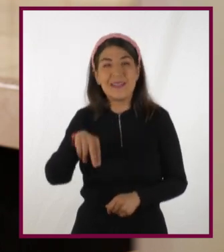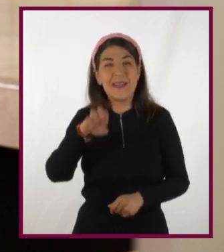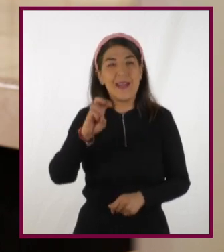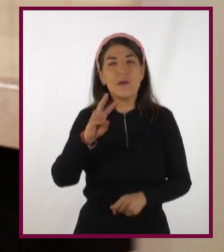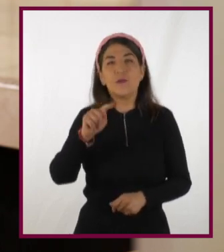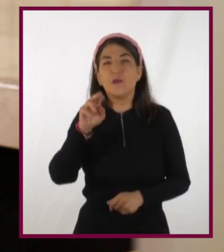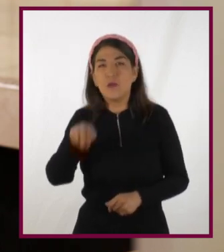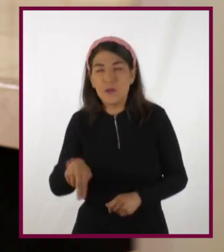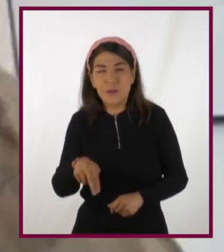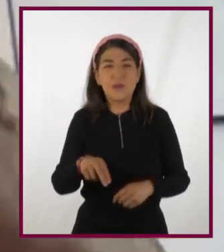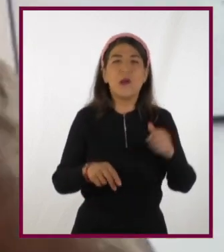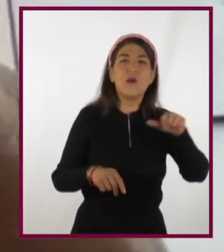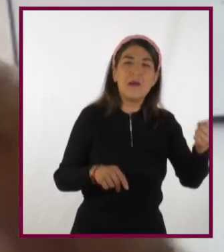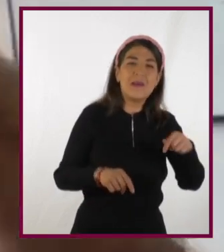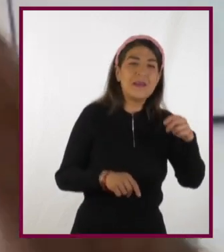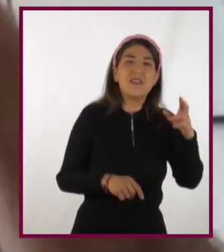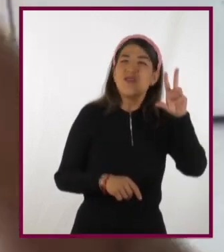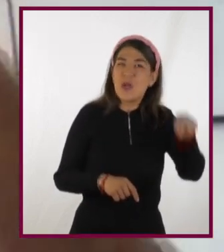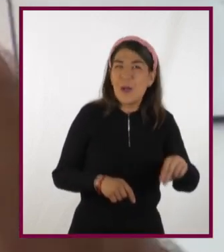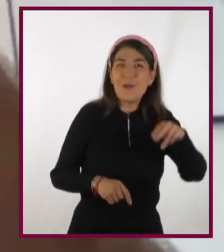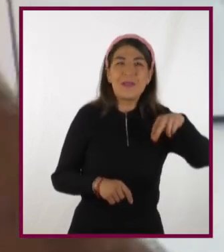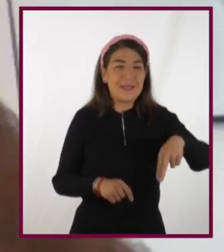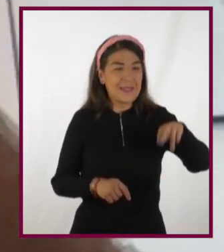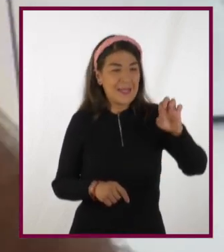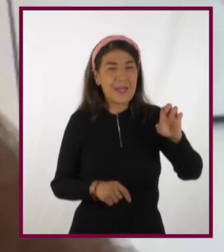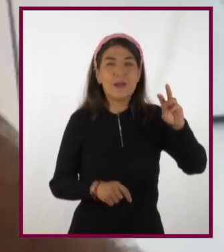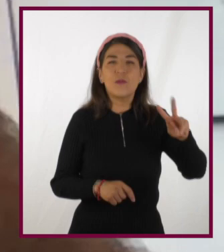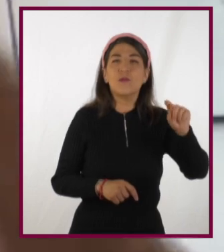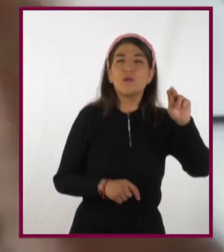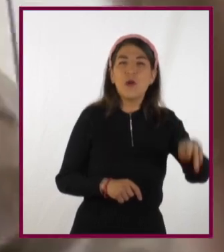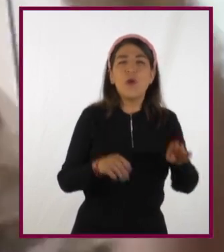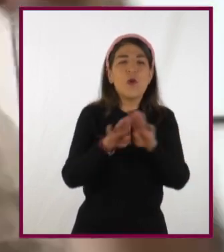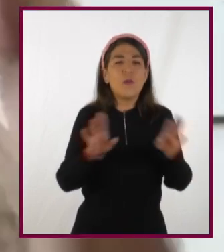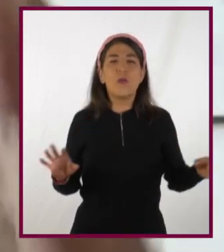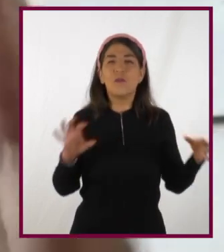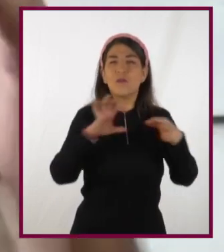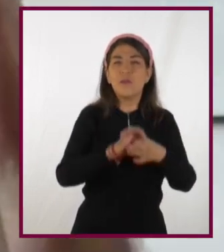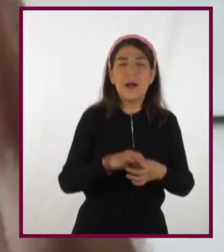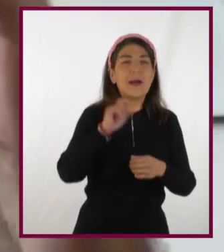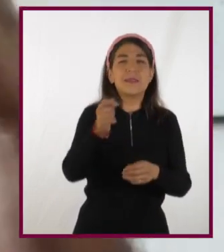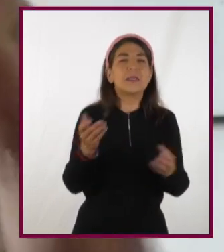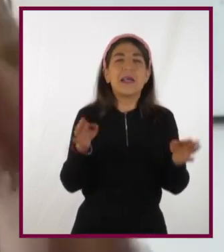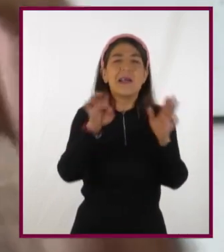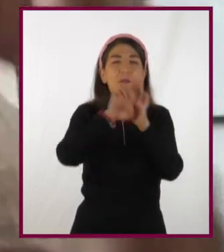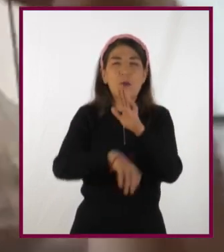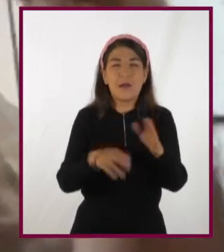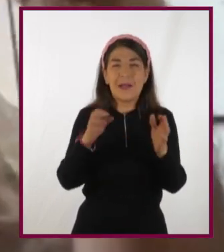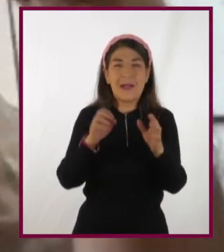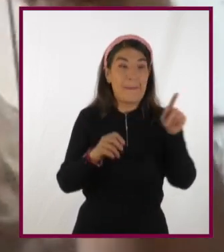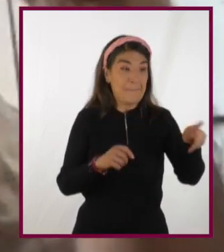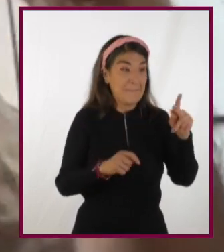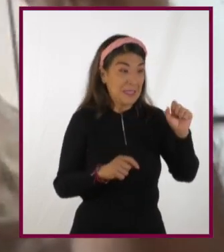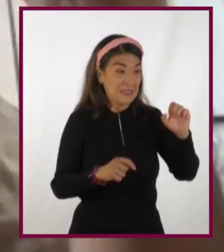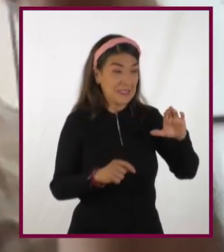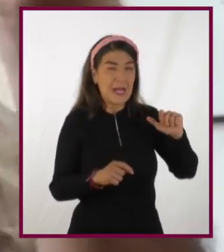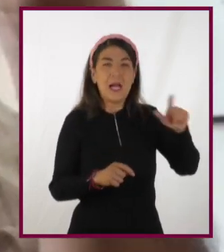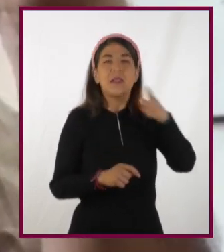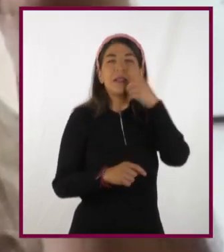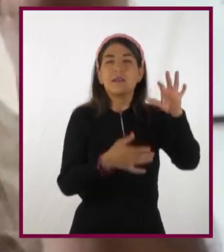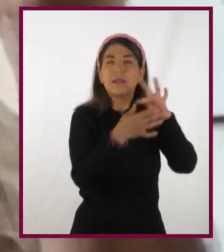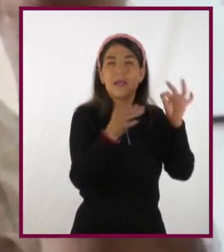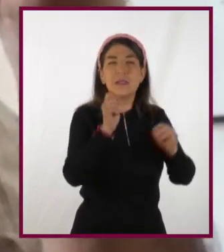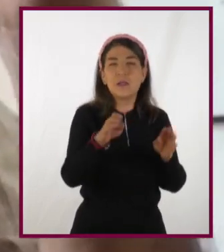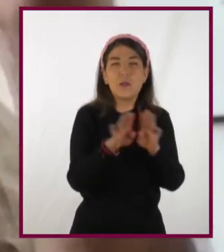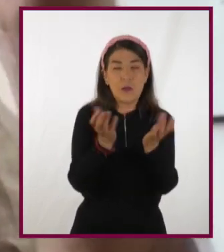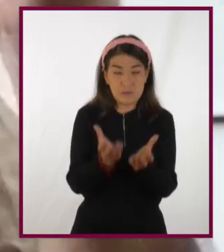newtonianos? ¿Habría alguna diferencia? Ok, el principio de Pascal dice que si tenemos un fluido en reposo en un contenedor y cambiamos la